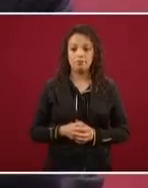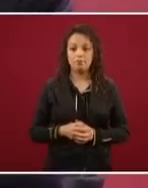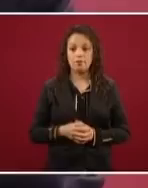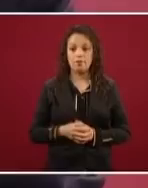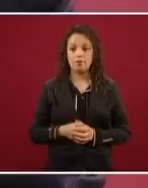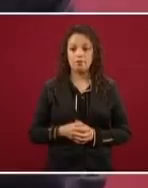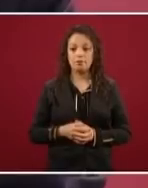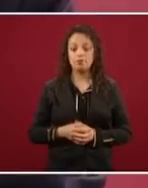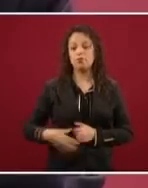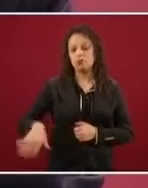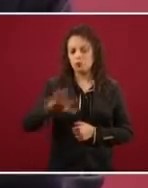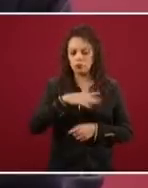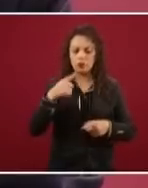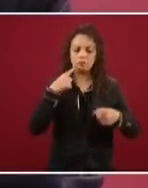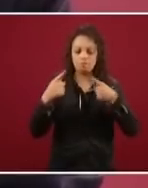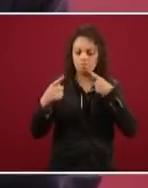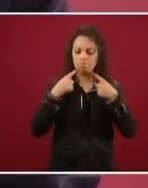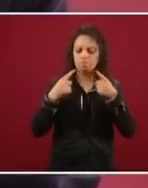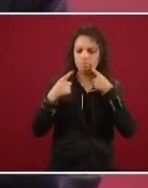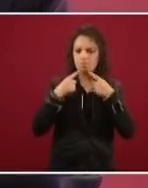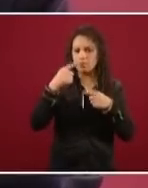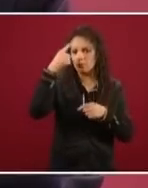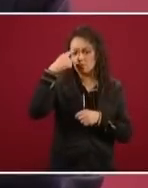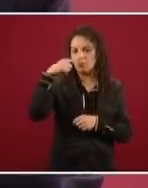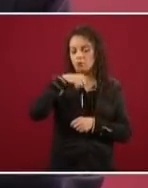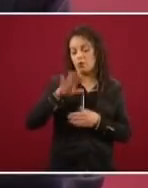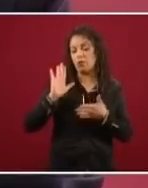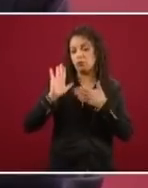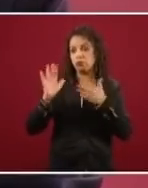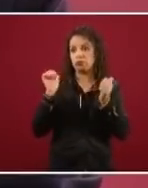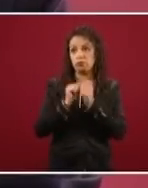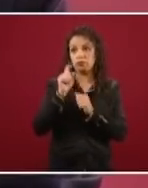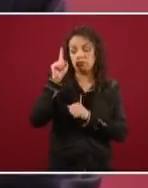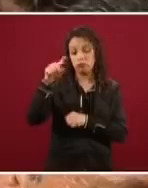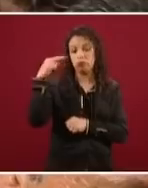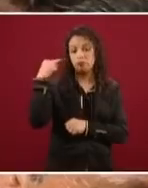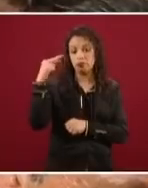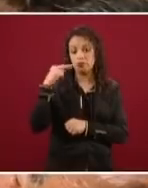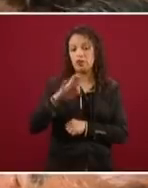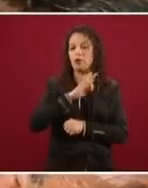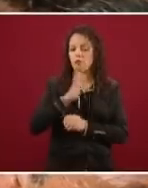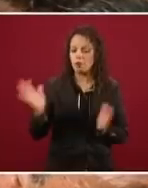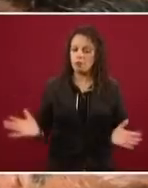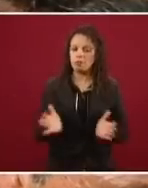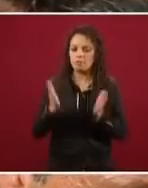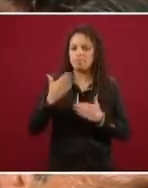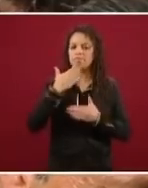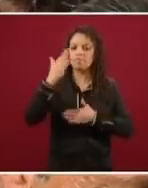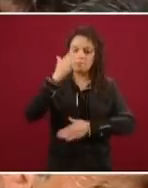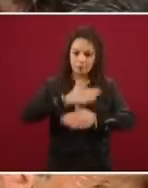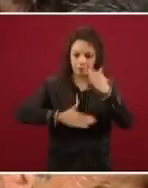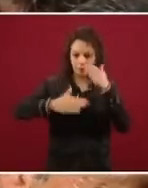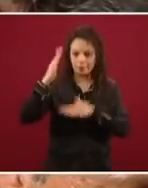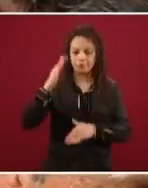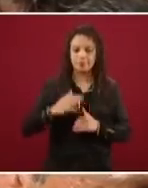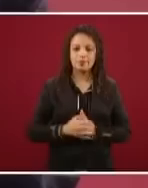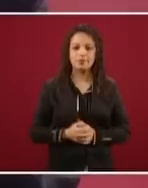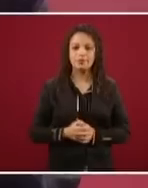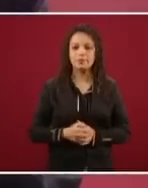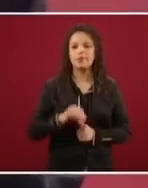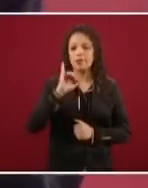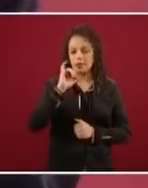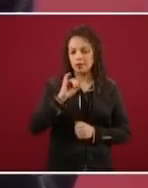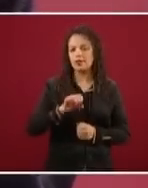con los veracruzanos para impulsar el desarrollo y van a seguir habiendo